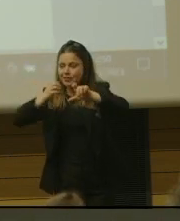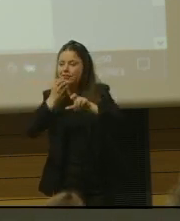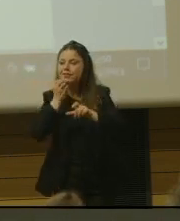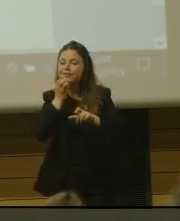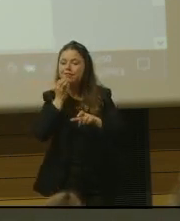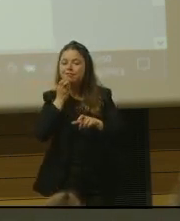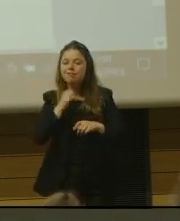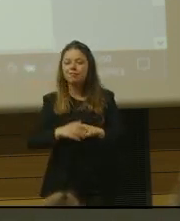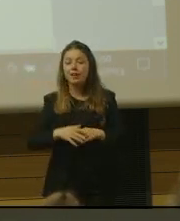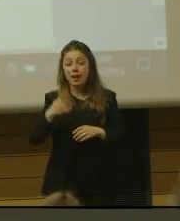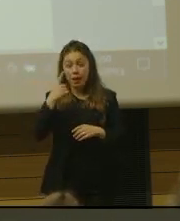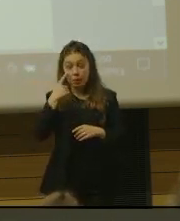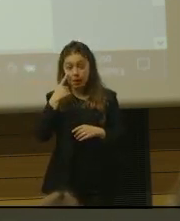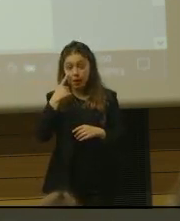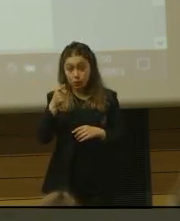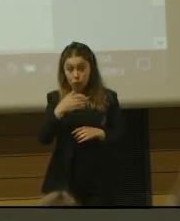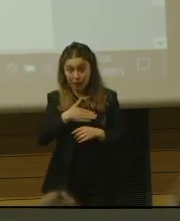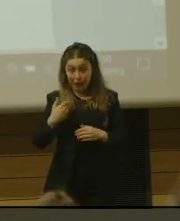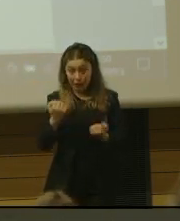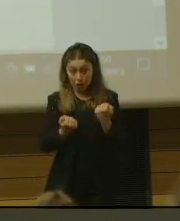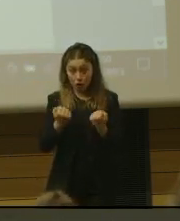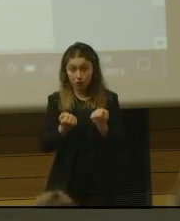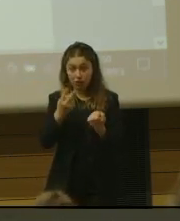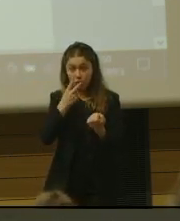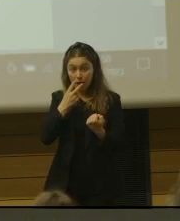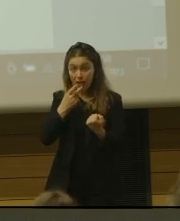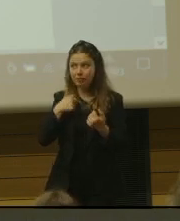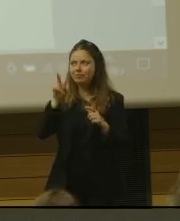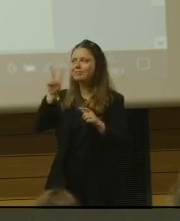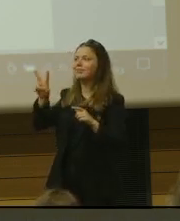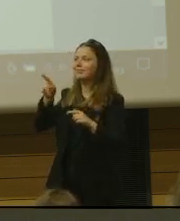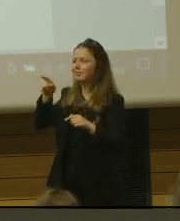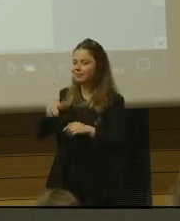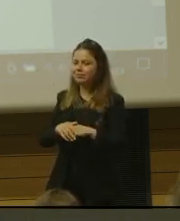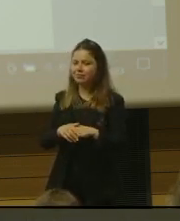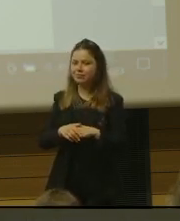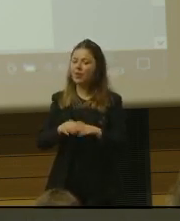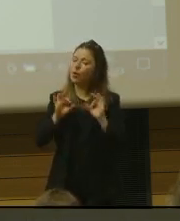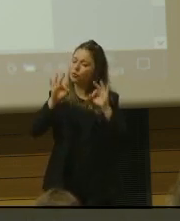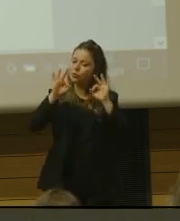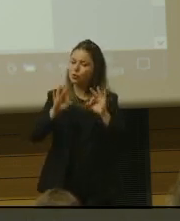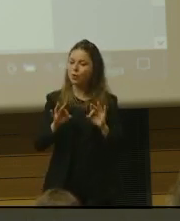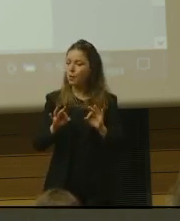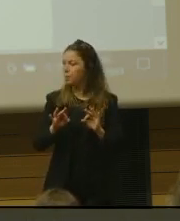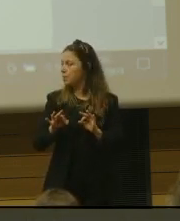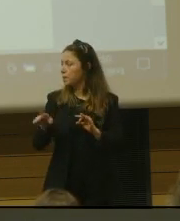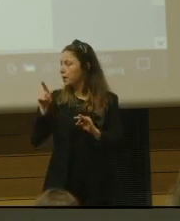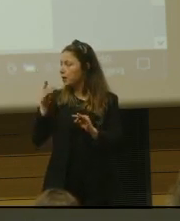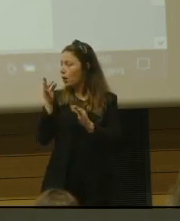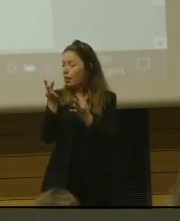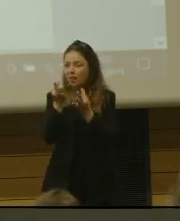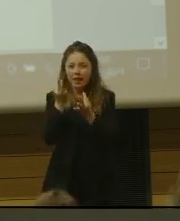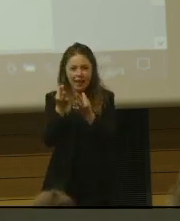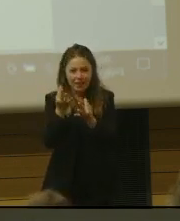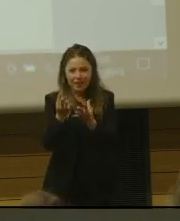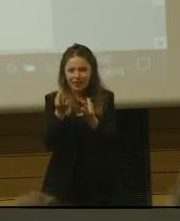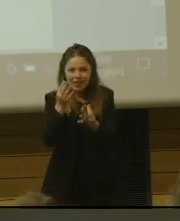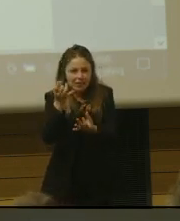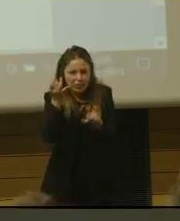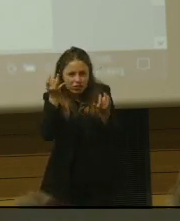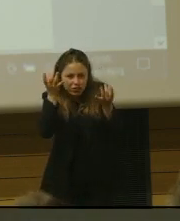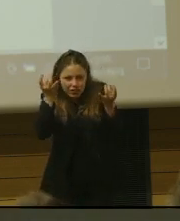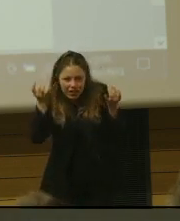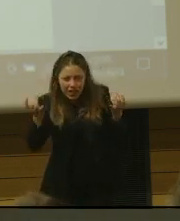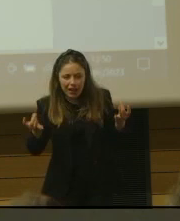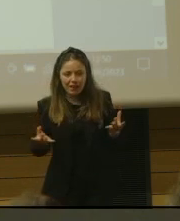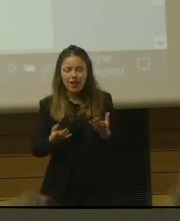cada vez que intentes fumar en el coche, mira para mí. Y con estos detalles, así, con estos pequeños detalles, yo